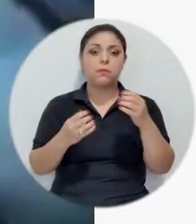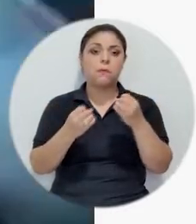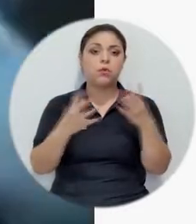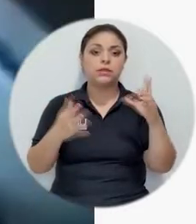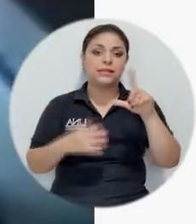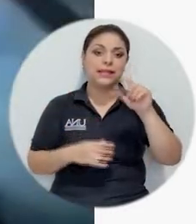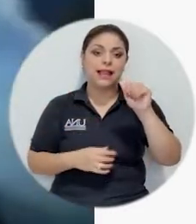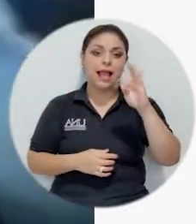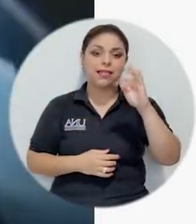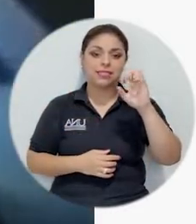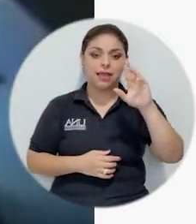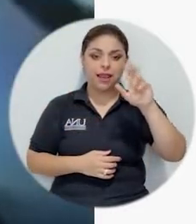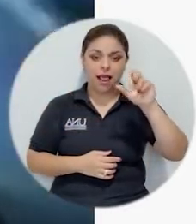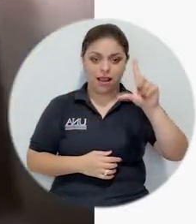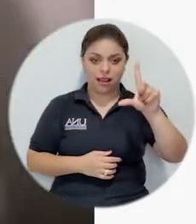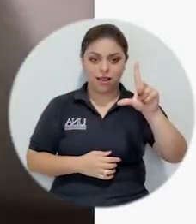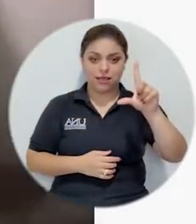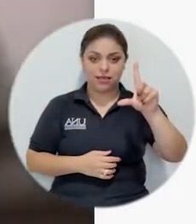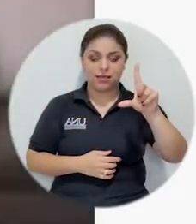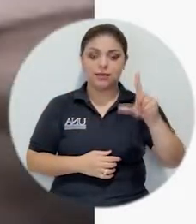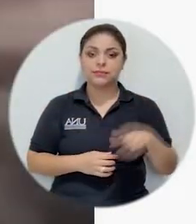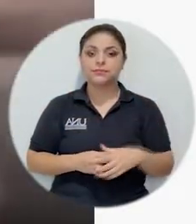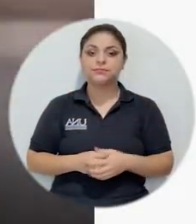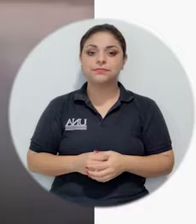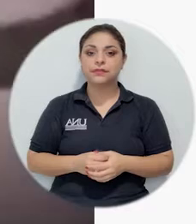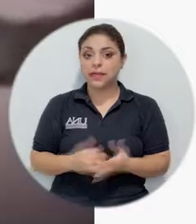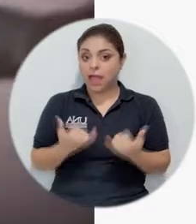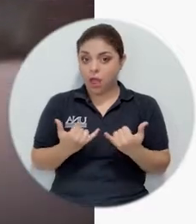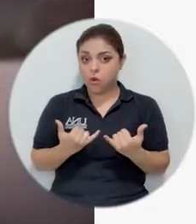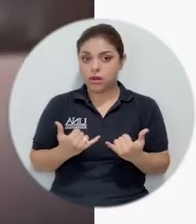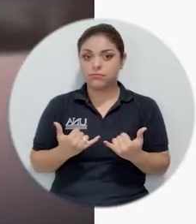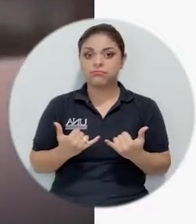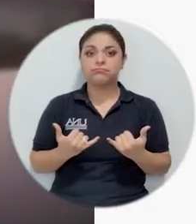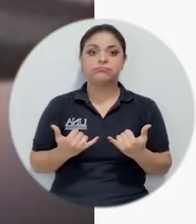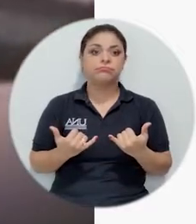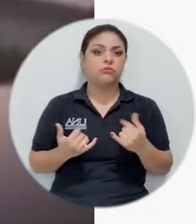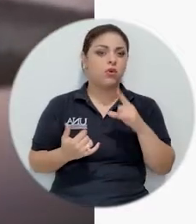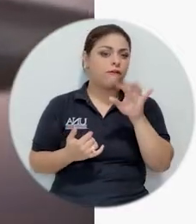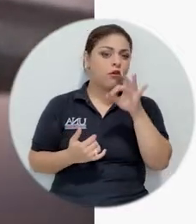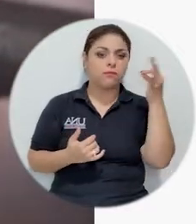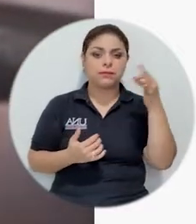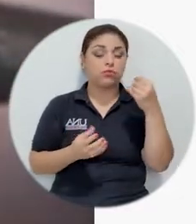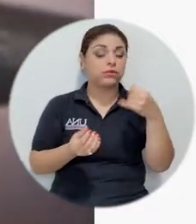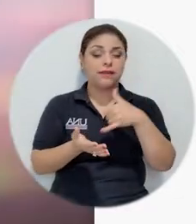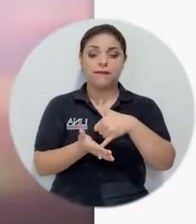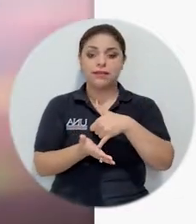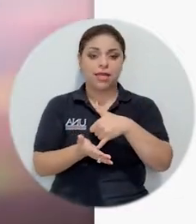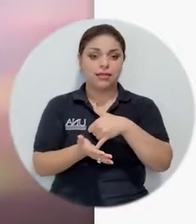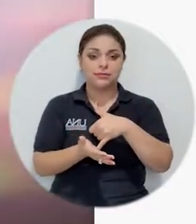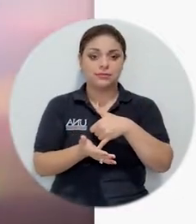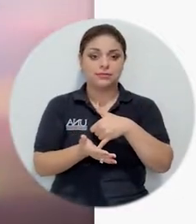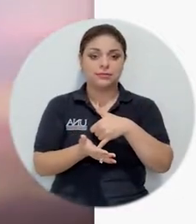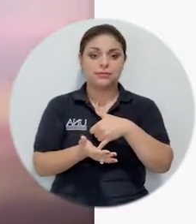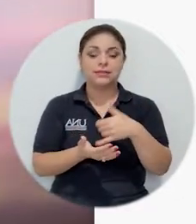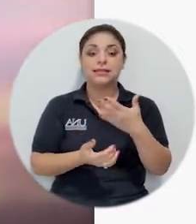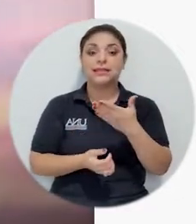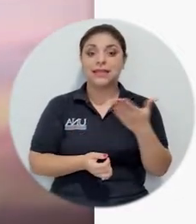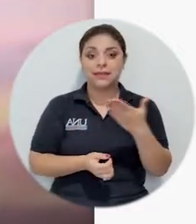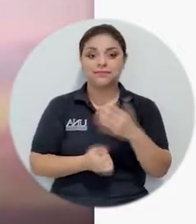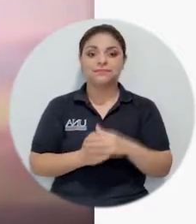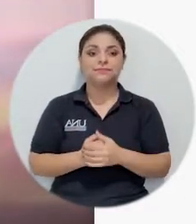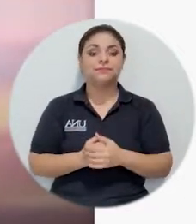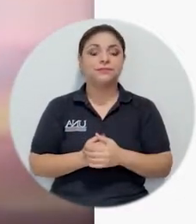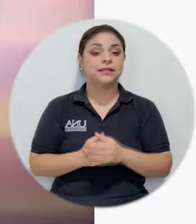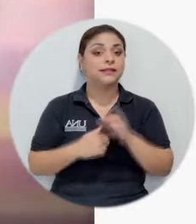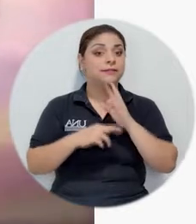en el pasado nos dieron ese apoyo, hoy en día son mecanismos que están sumamente debilitados, a tal punto de que las respuestas que se han